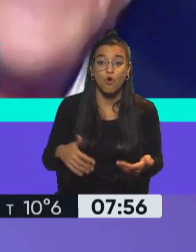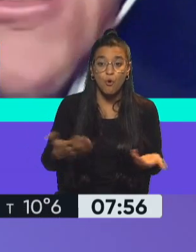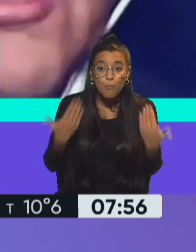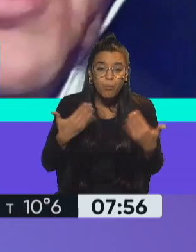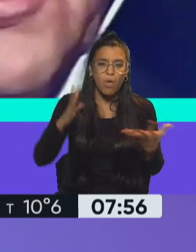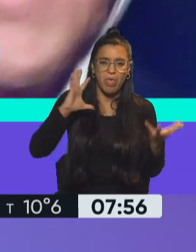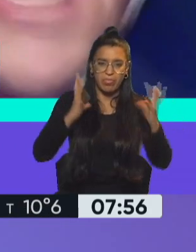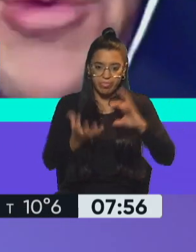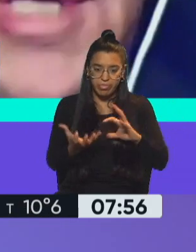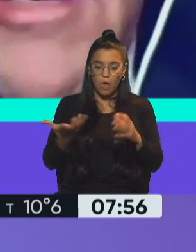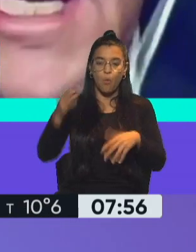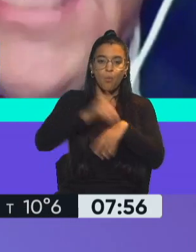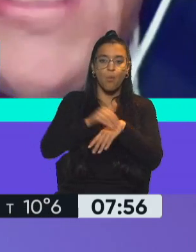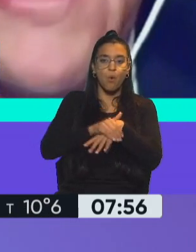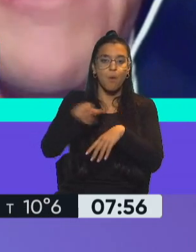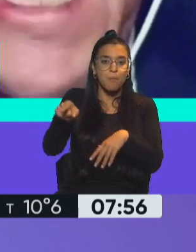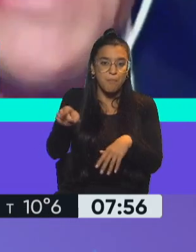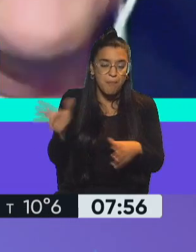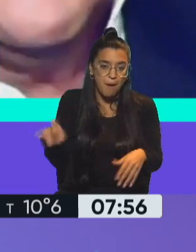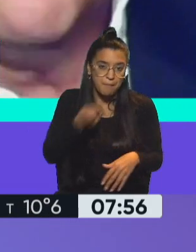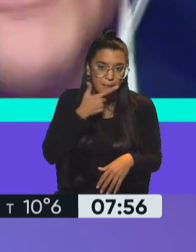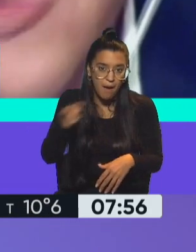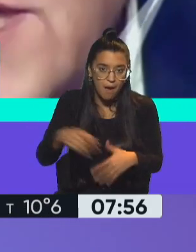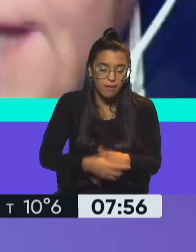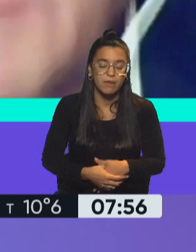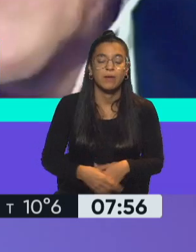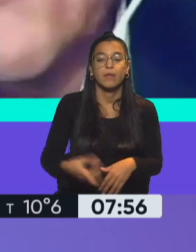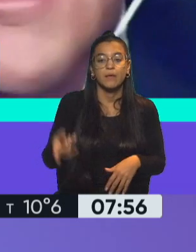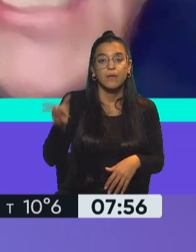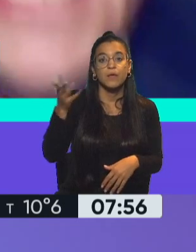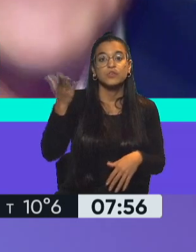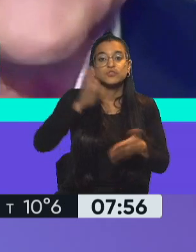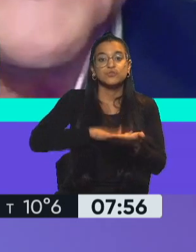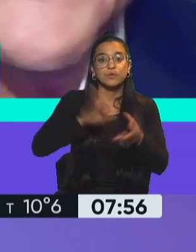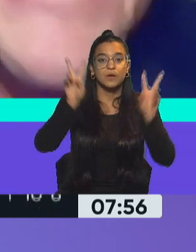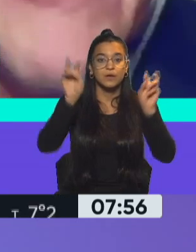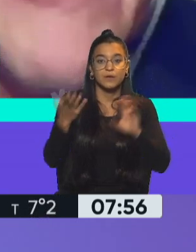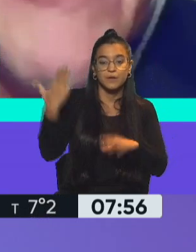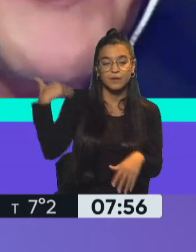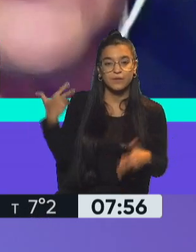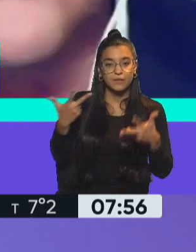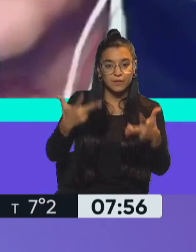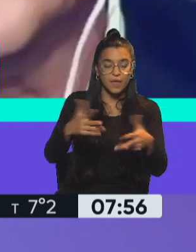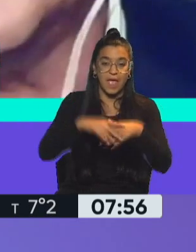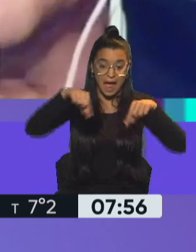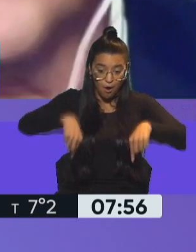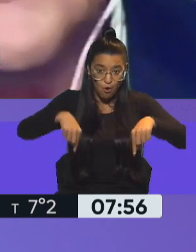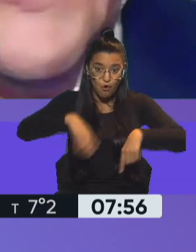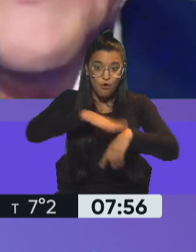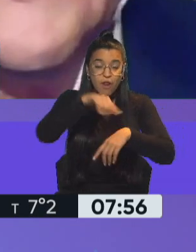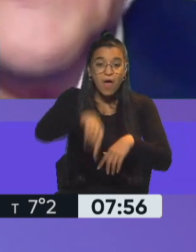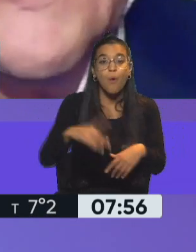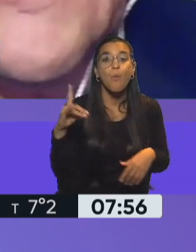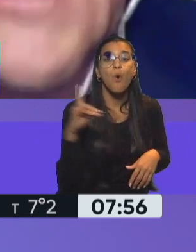siendo dañado por esta irresponsabilidad de Macri. En cuanto al tema de lo que decías, en este momento en